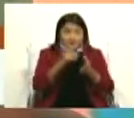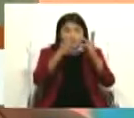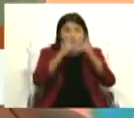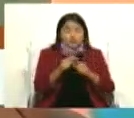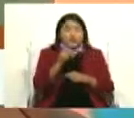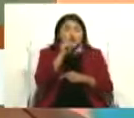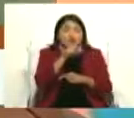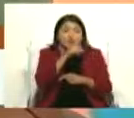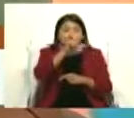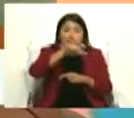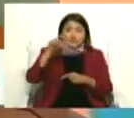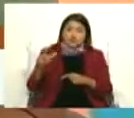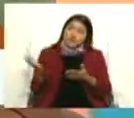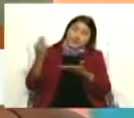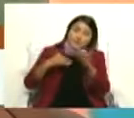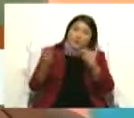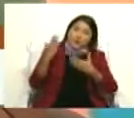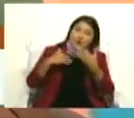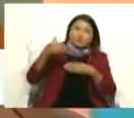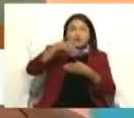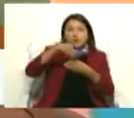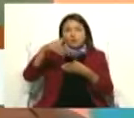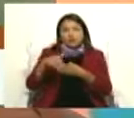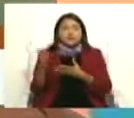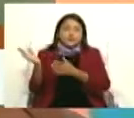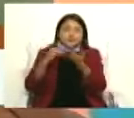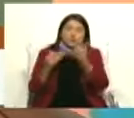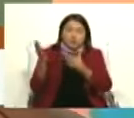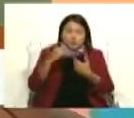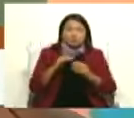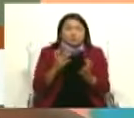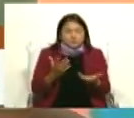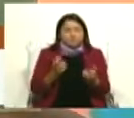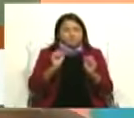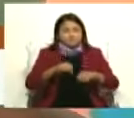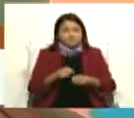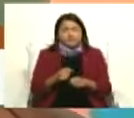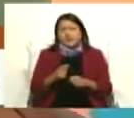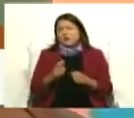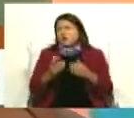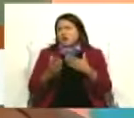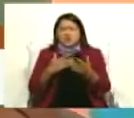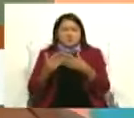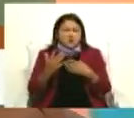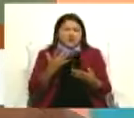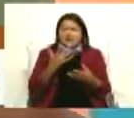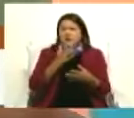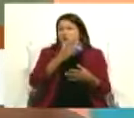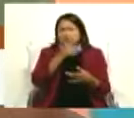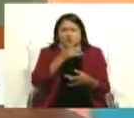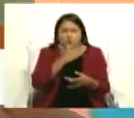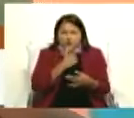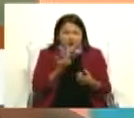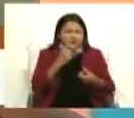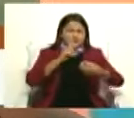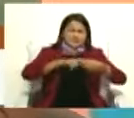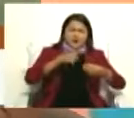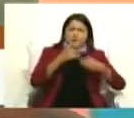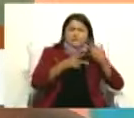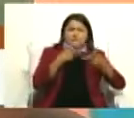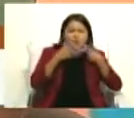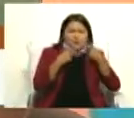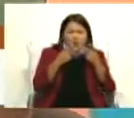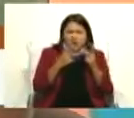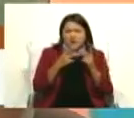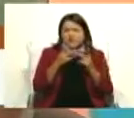la oportunidad de escribir la historia todos los venezolanos. No hace falta que milites en un partido político o una organización política. Bienvenido a todos los partidos